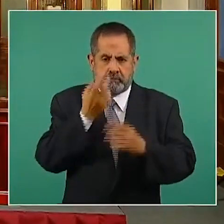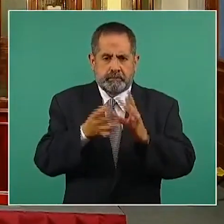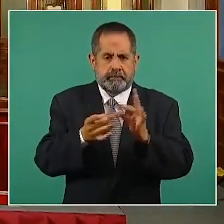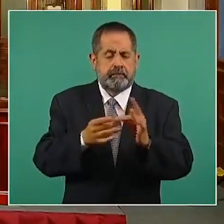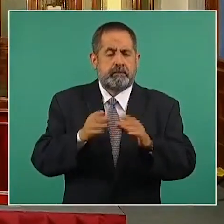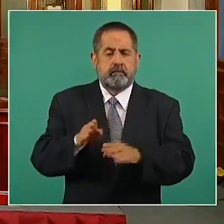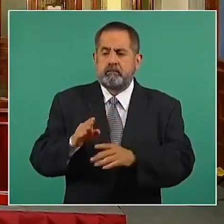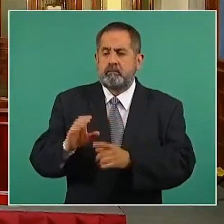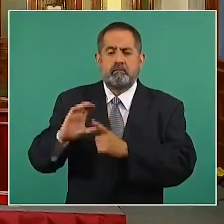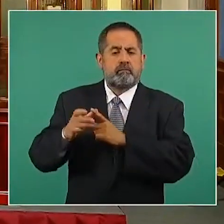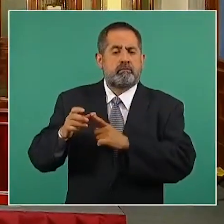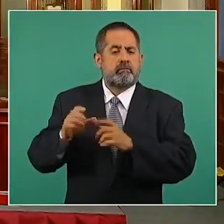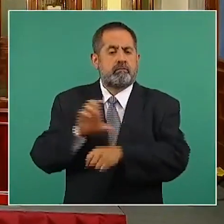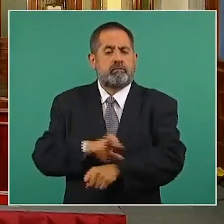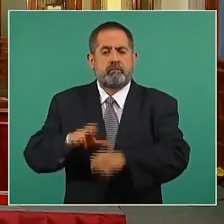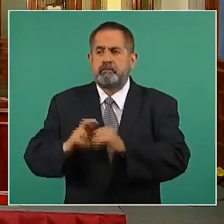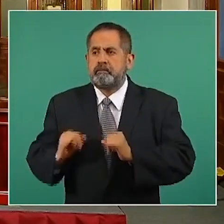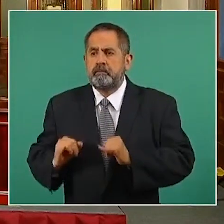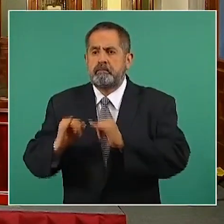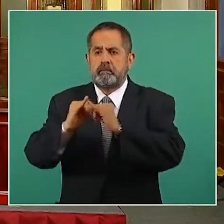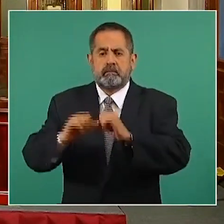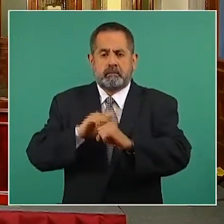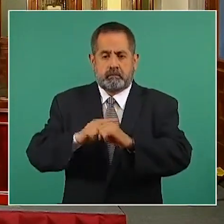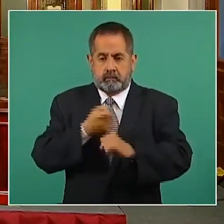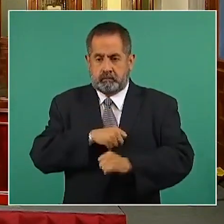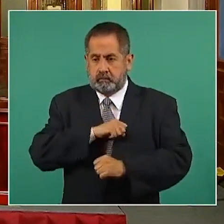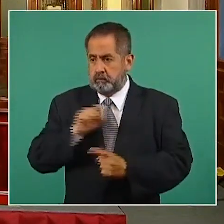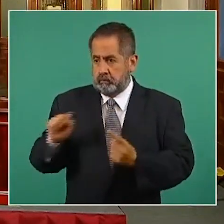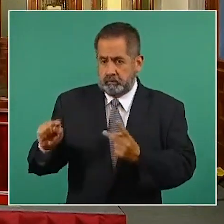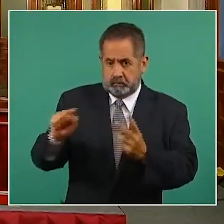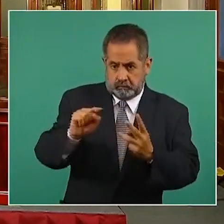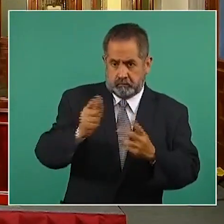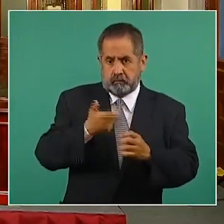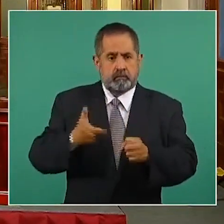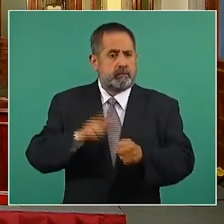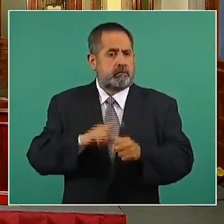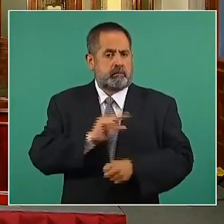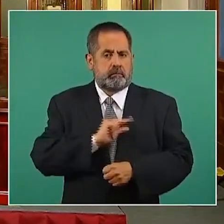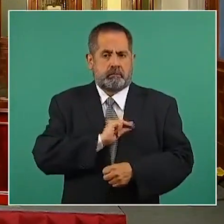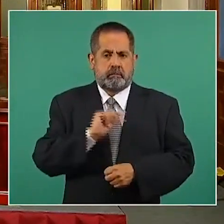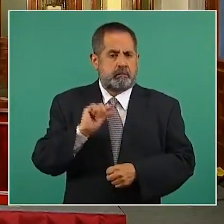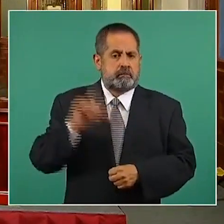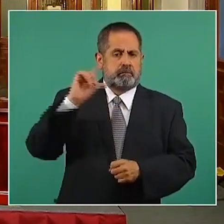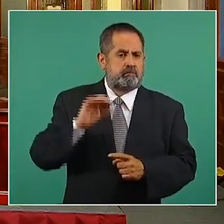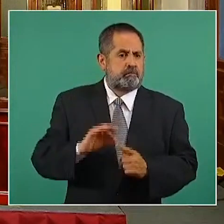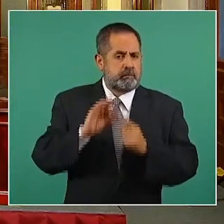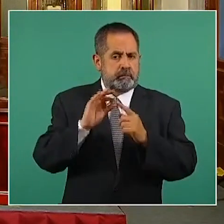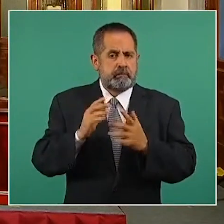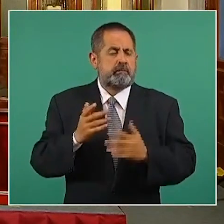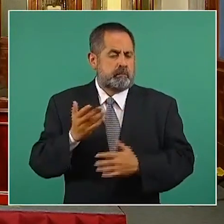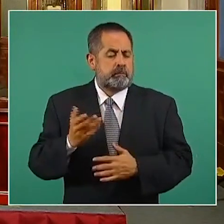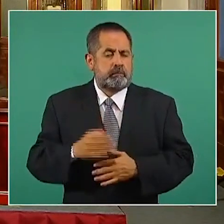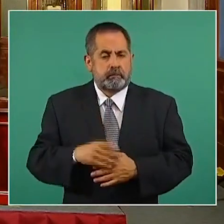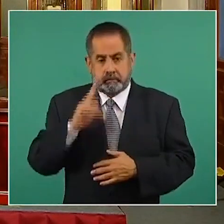Comisión Coordinadora de los Institutos Nacionales de Salud y Hospitales de Alta Especialidad, que como lo